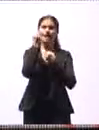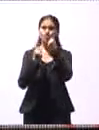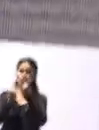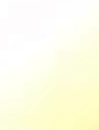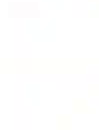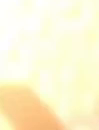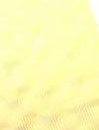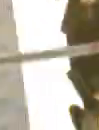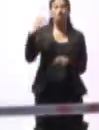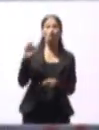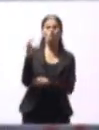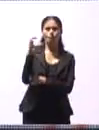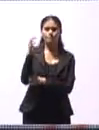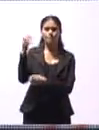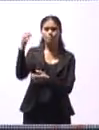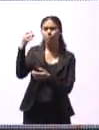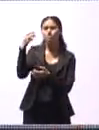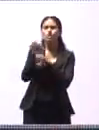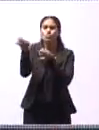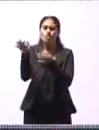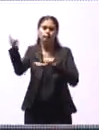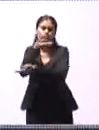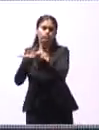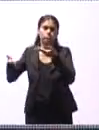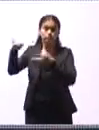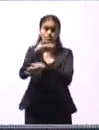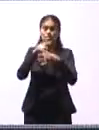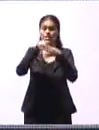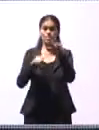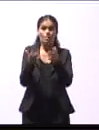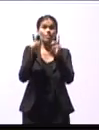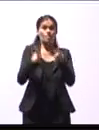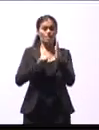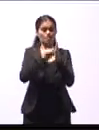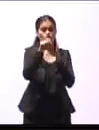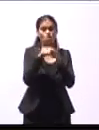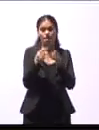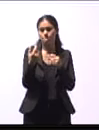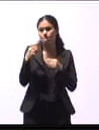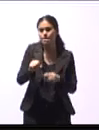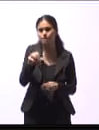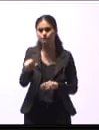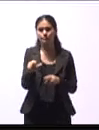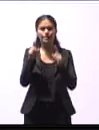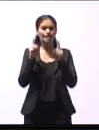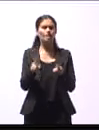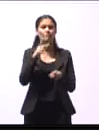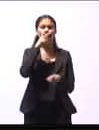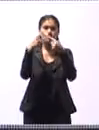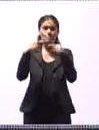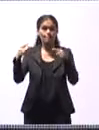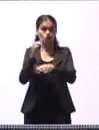Desarrollo 2021. Queremos trabajar en cuatro direcciones. Por un lado, trabajar más en infraestructura integral sostenible. Esto